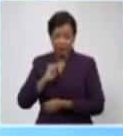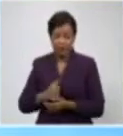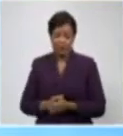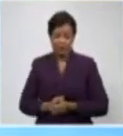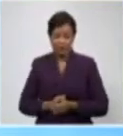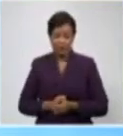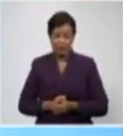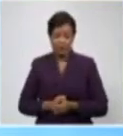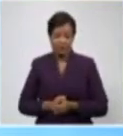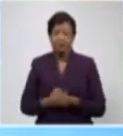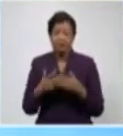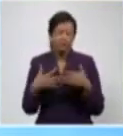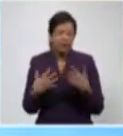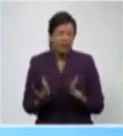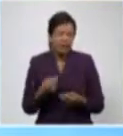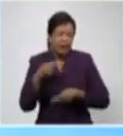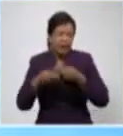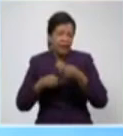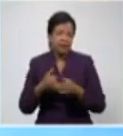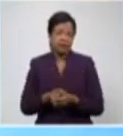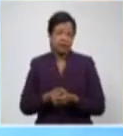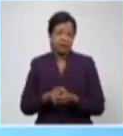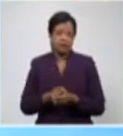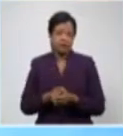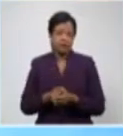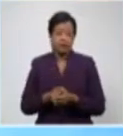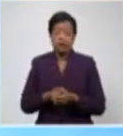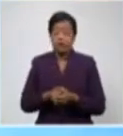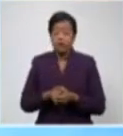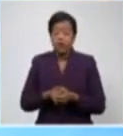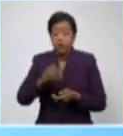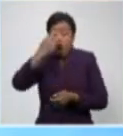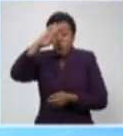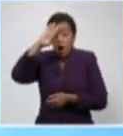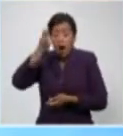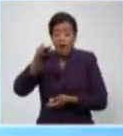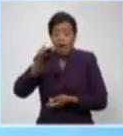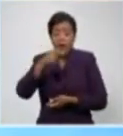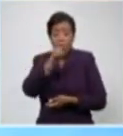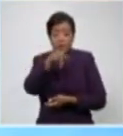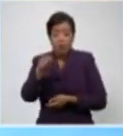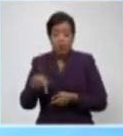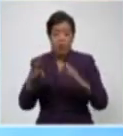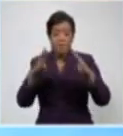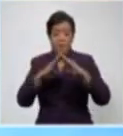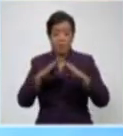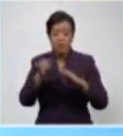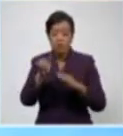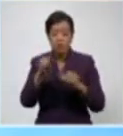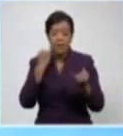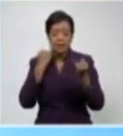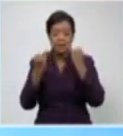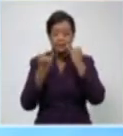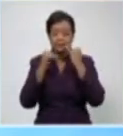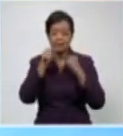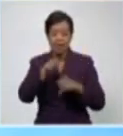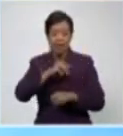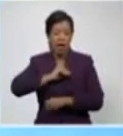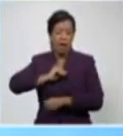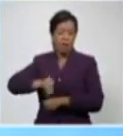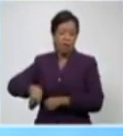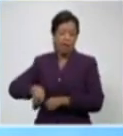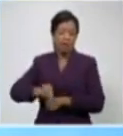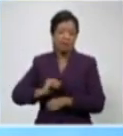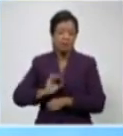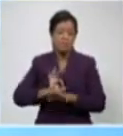¿de qué? De apropiarse de todo aquello que para las cubanas y los cubanos tenga un simbolismo especial, algo que